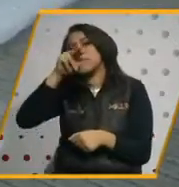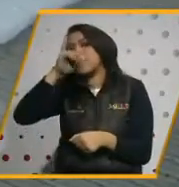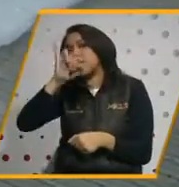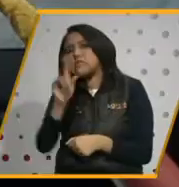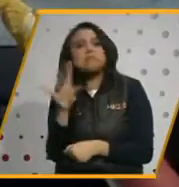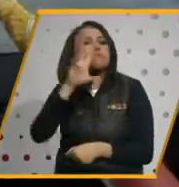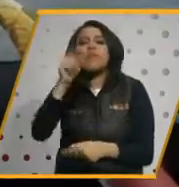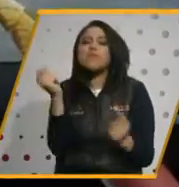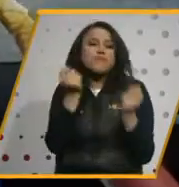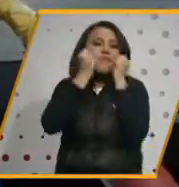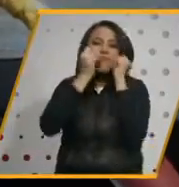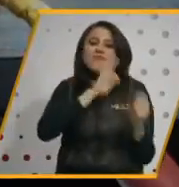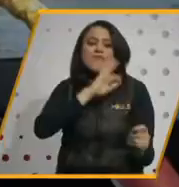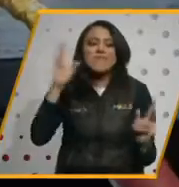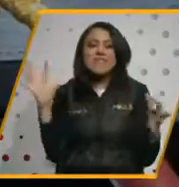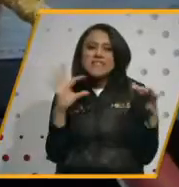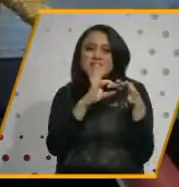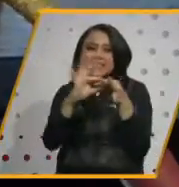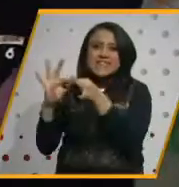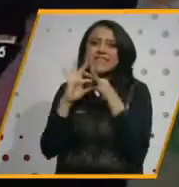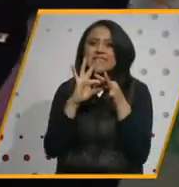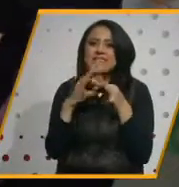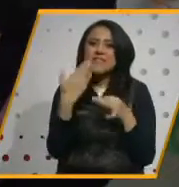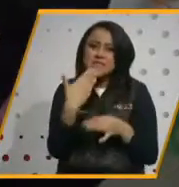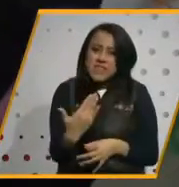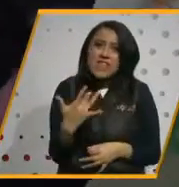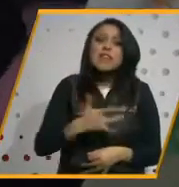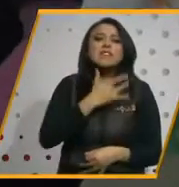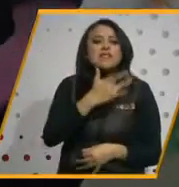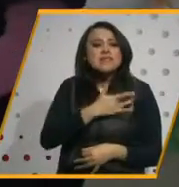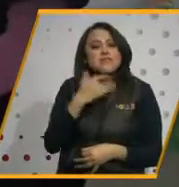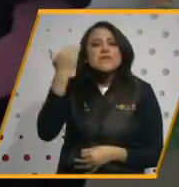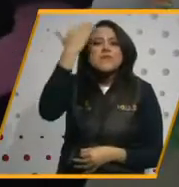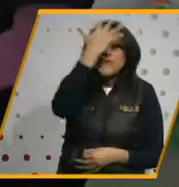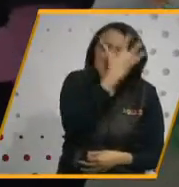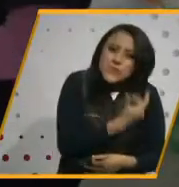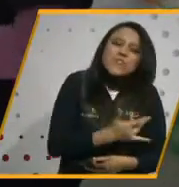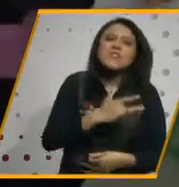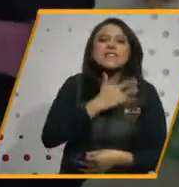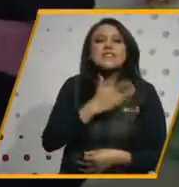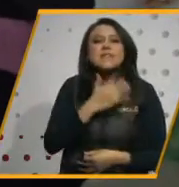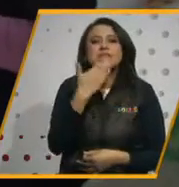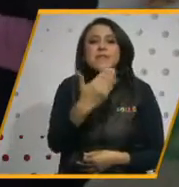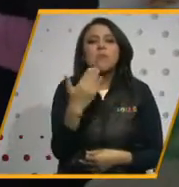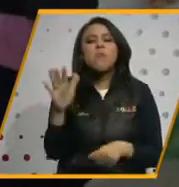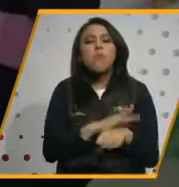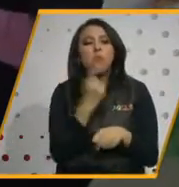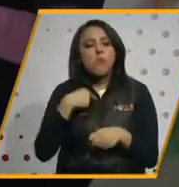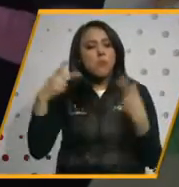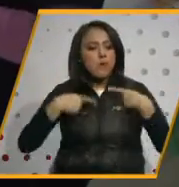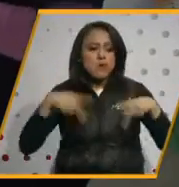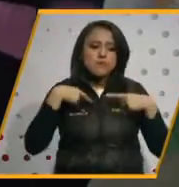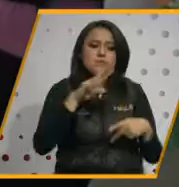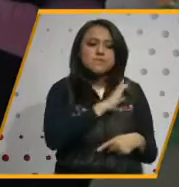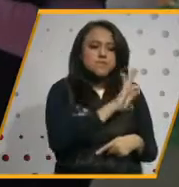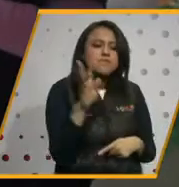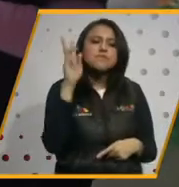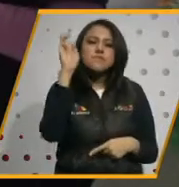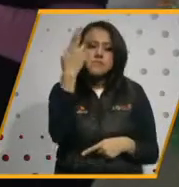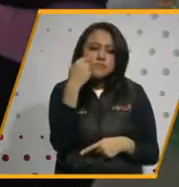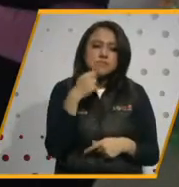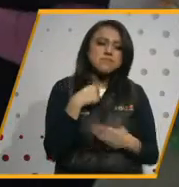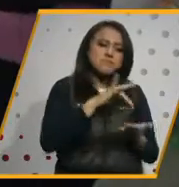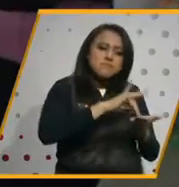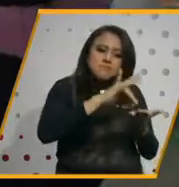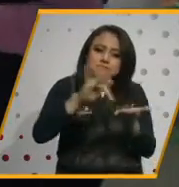se unieron en esta tarea titánica. Es una experiencia nueva, muy padre y enriquecedora porque puedo ver cómo la comunidad de la UNAM, a pesar de que no